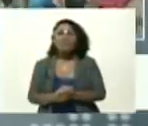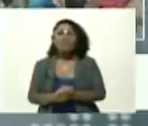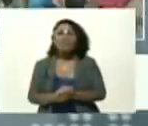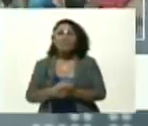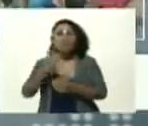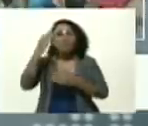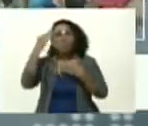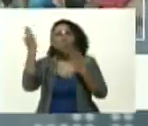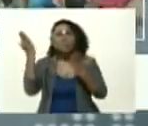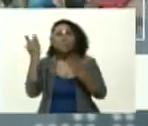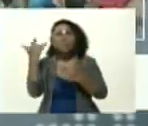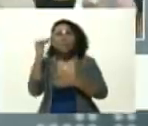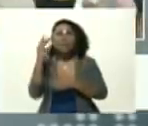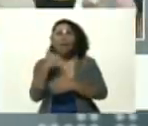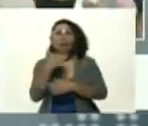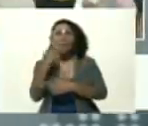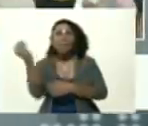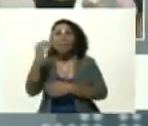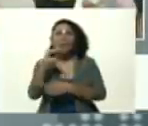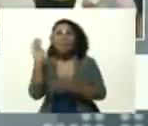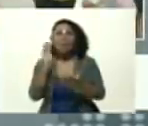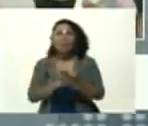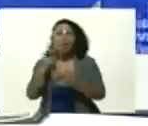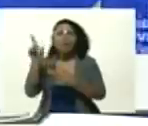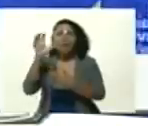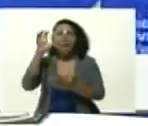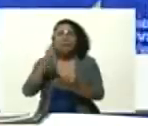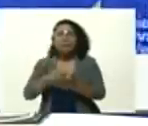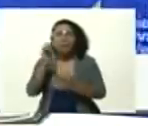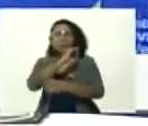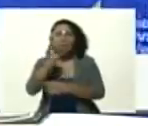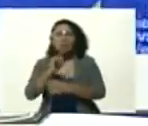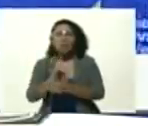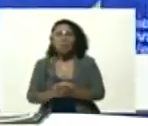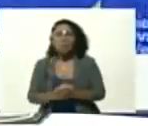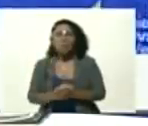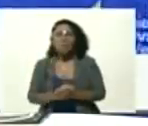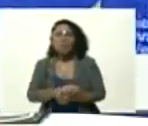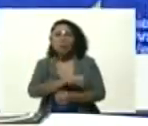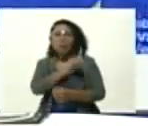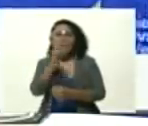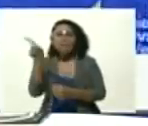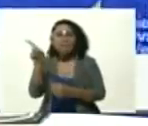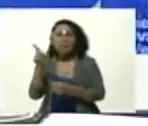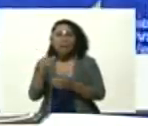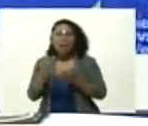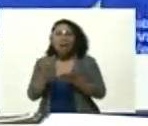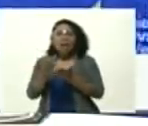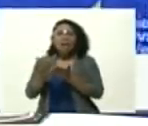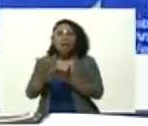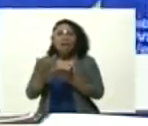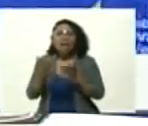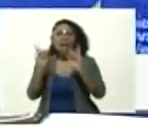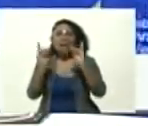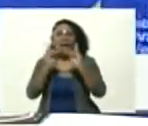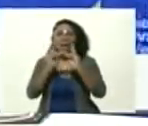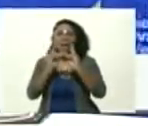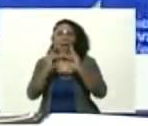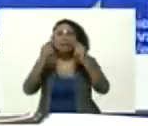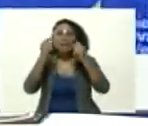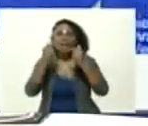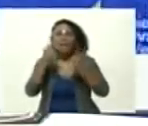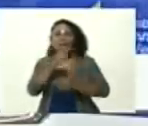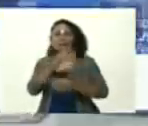No sé si tienen algo más que agregar desde allá, desde el estado Zulia. Allá la cuna de la Chinita, Chinita